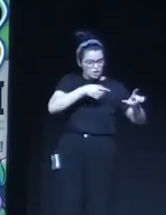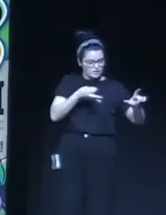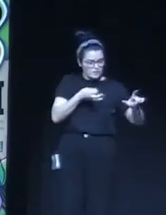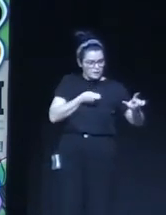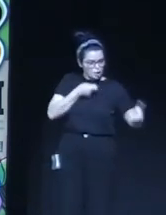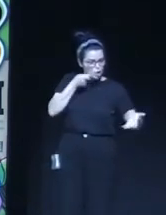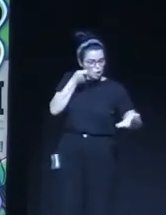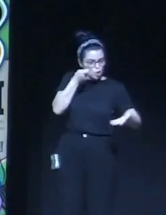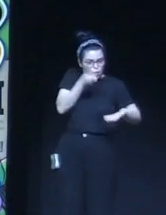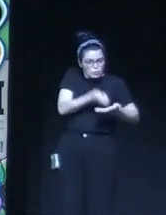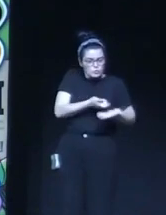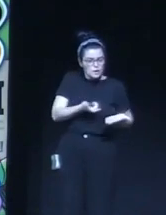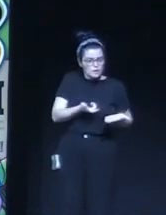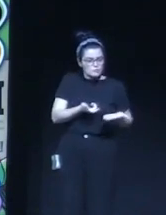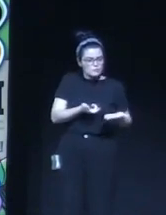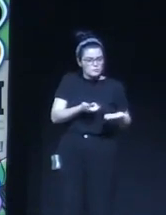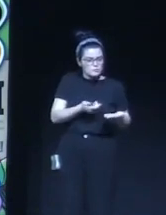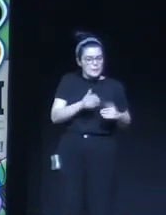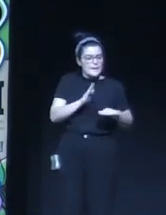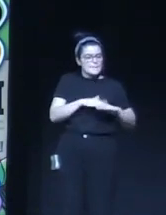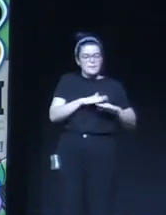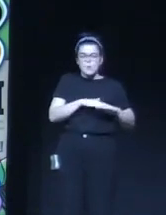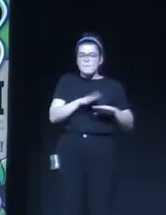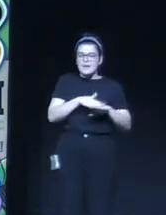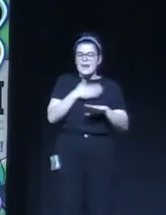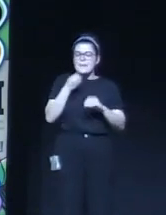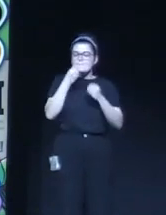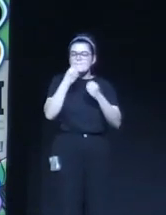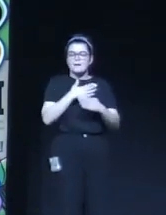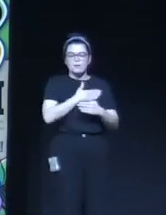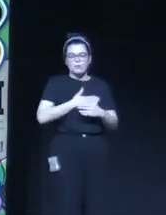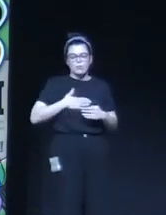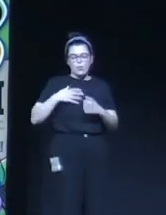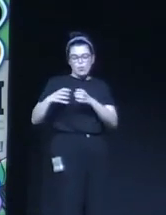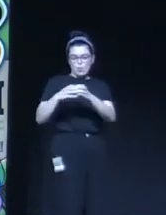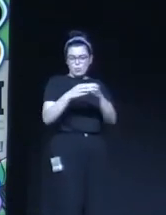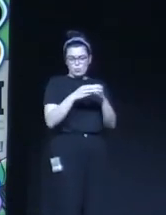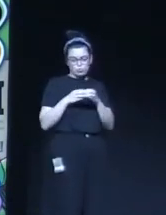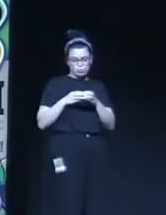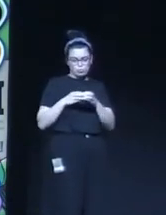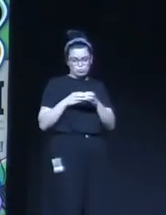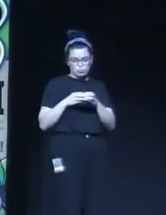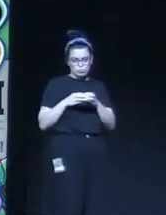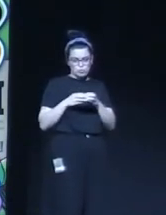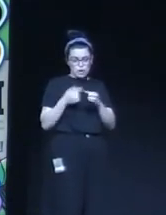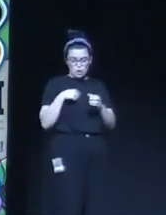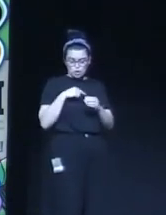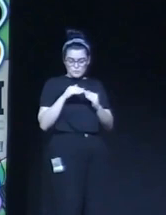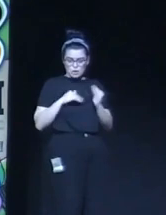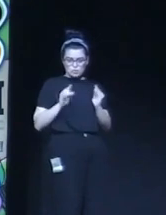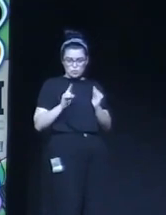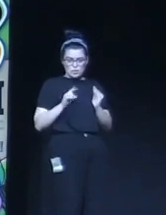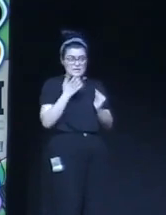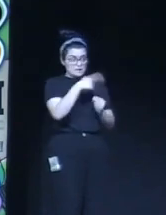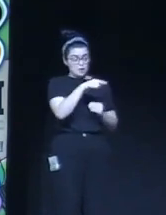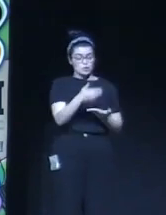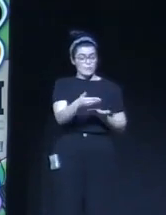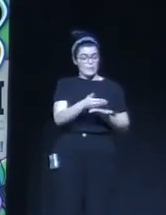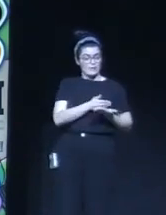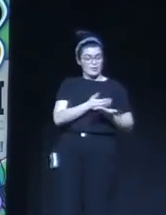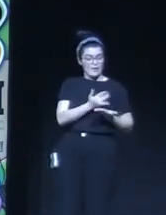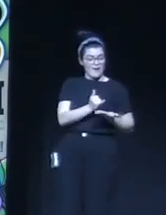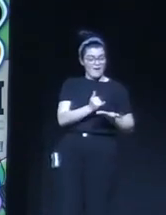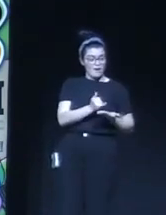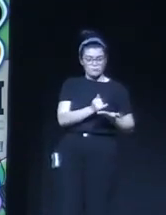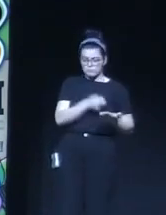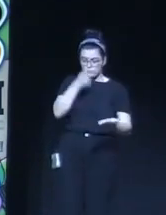que nosotros, al bien común. No menos que nosotros. Es decir, más. Si tienen beneficios,